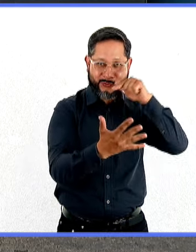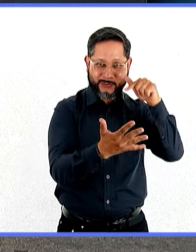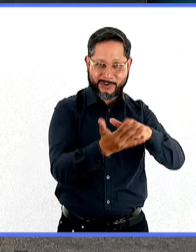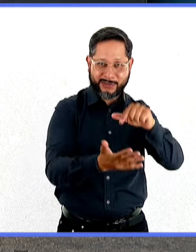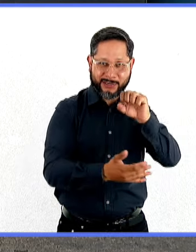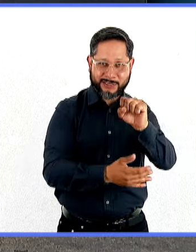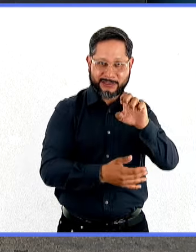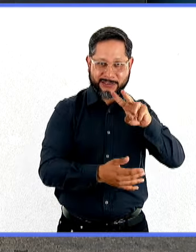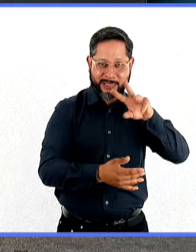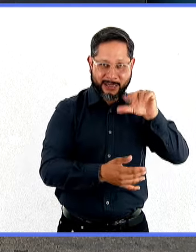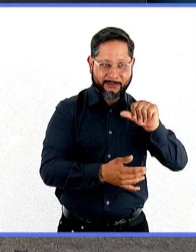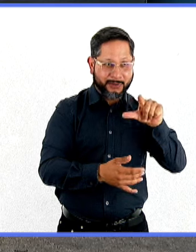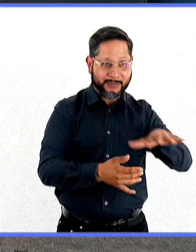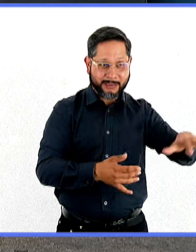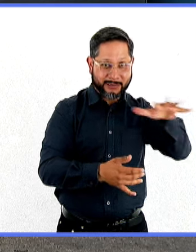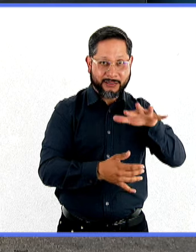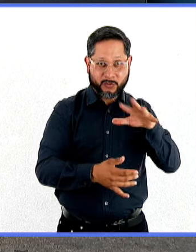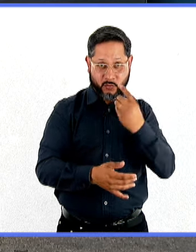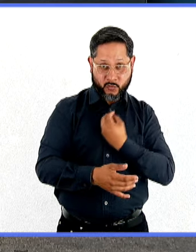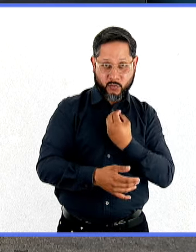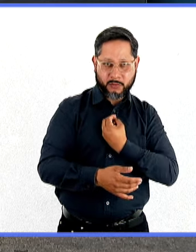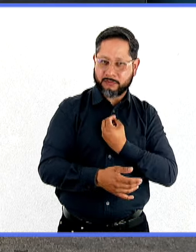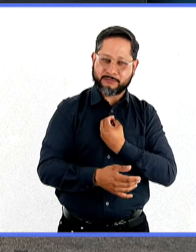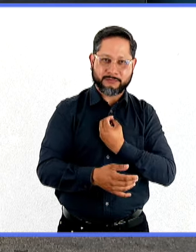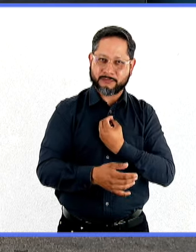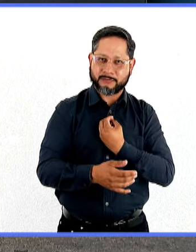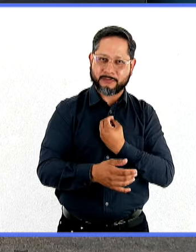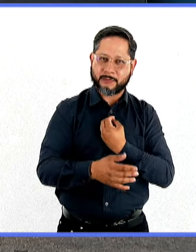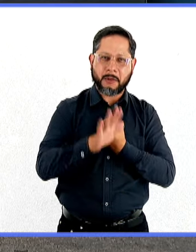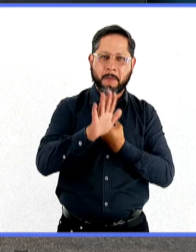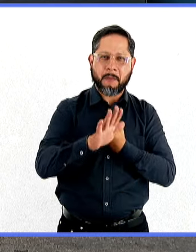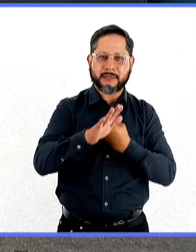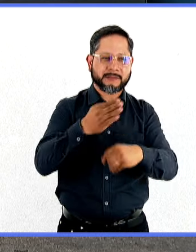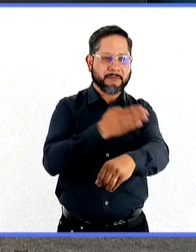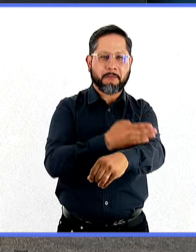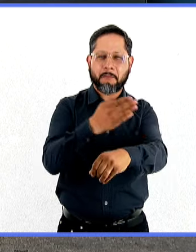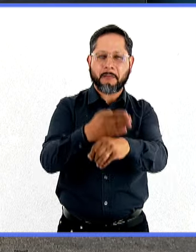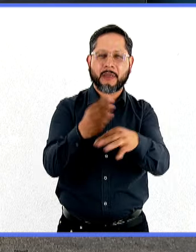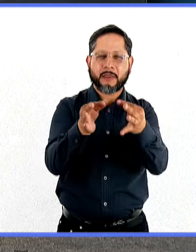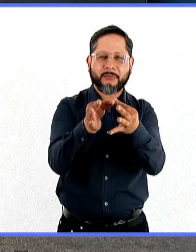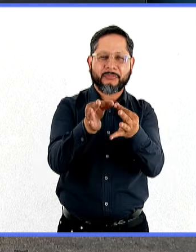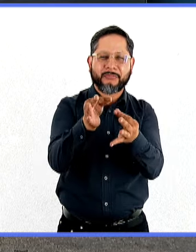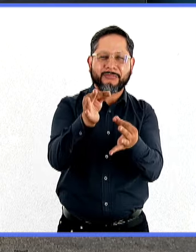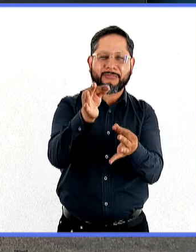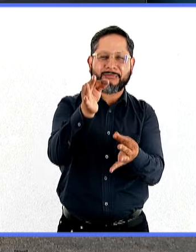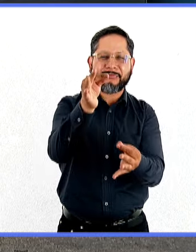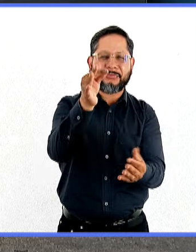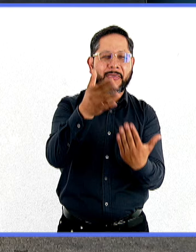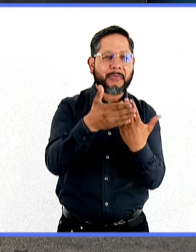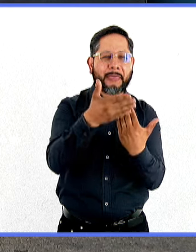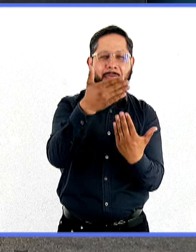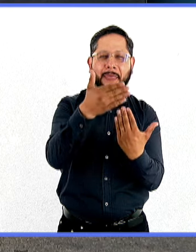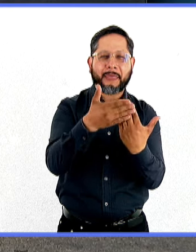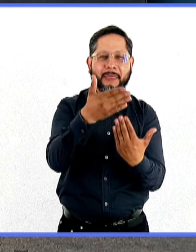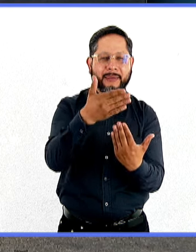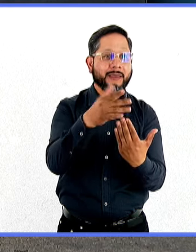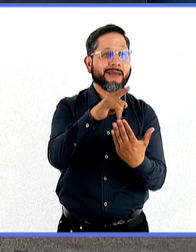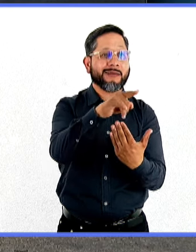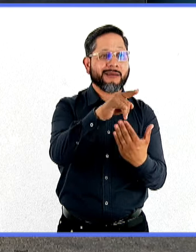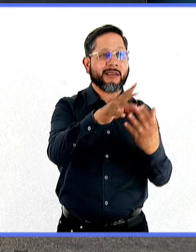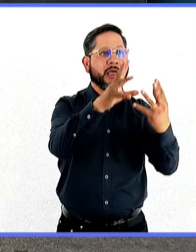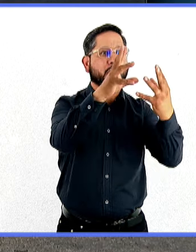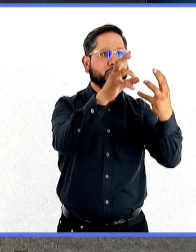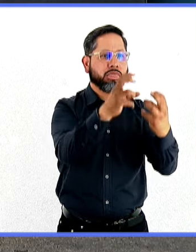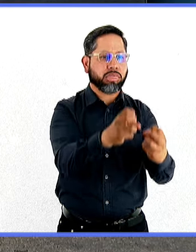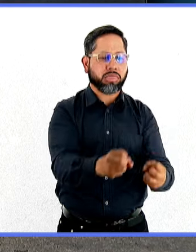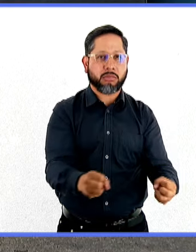adaptaciones para este fuego tienen cortezas muy sensibles Y entonces este fuego puede acabar con muchas de estas especies en ocasiones son